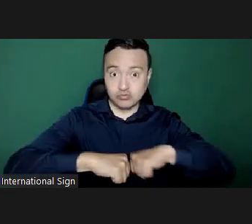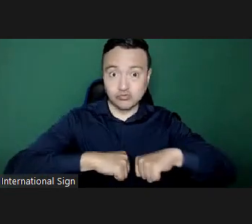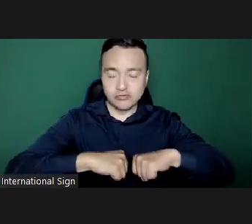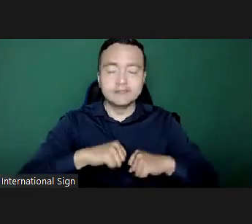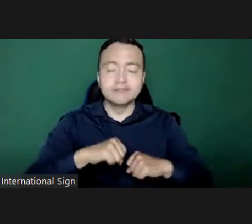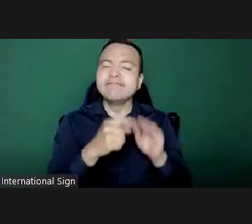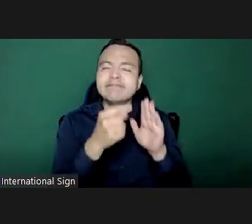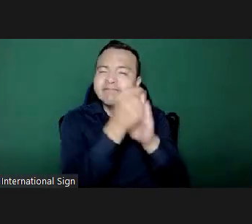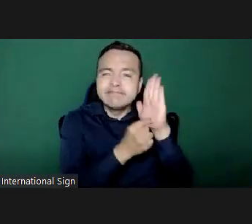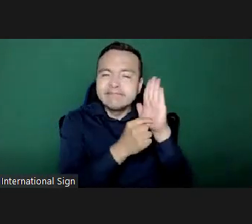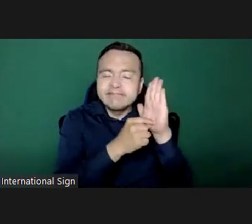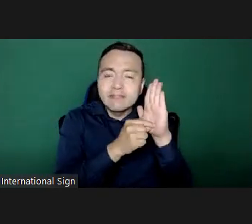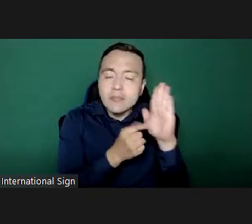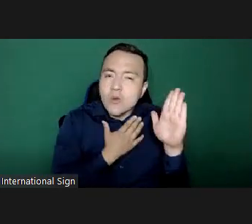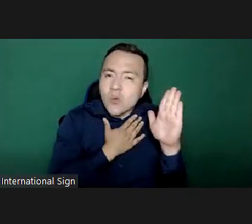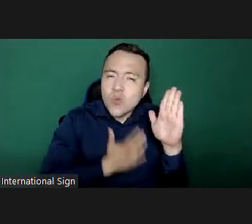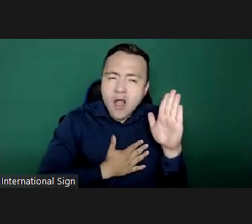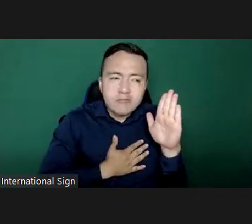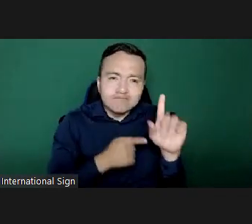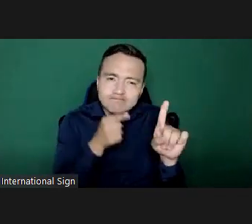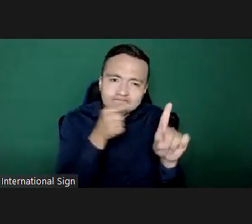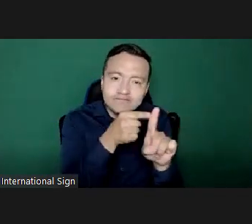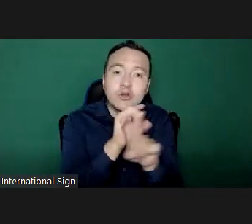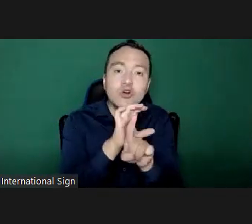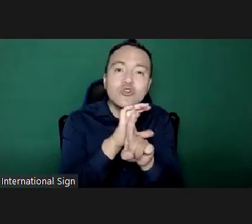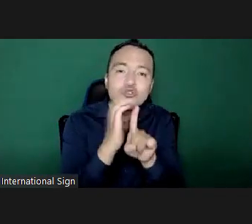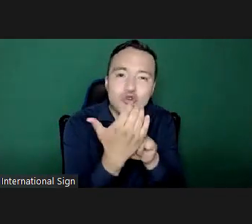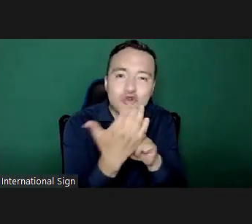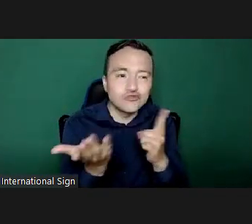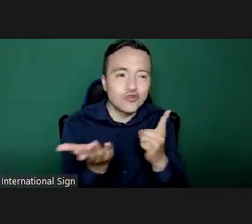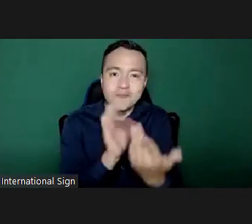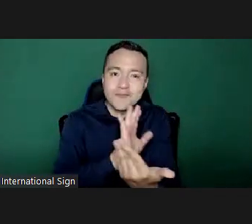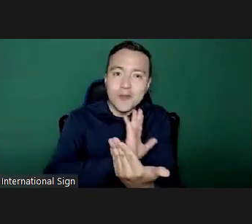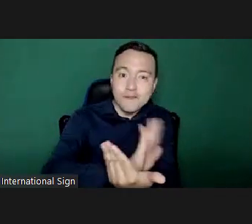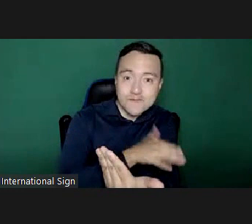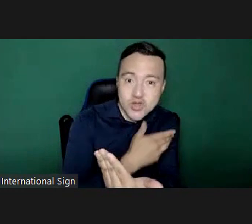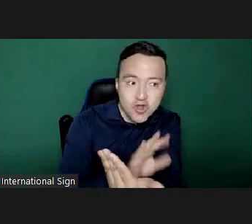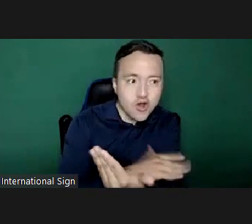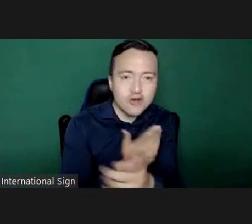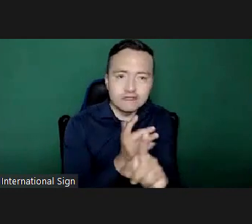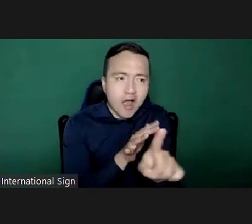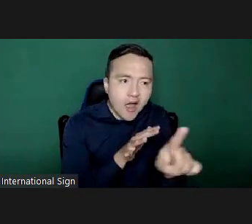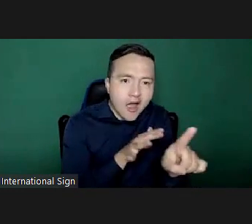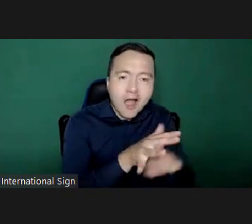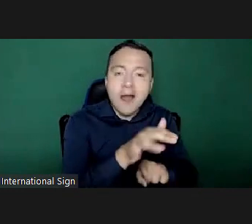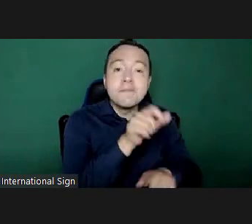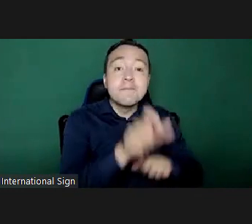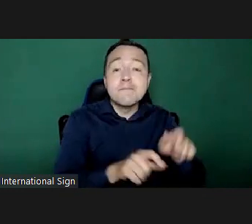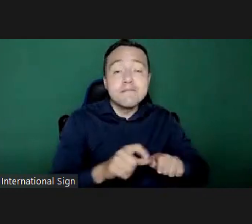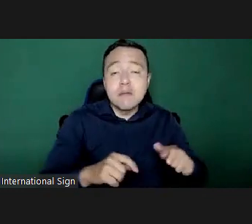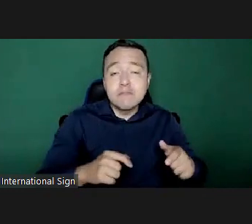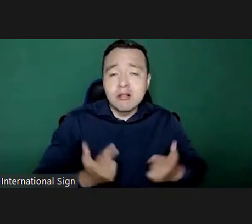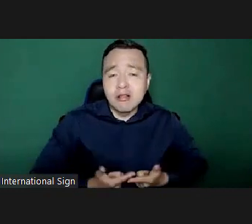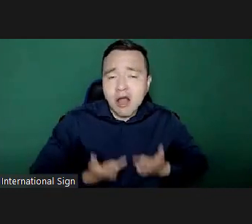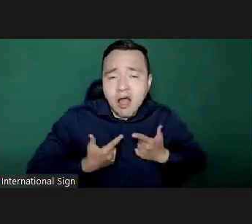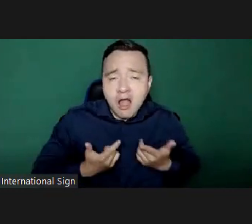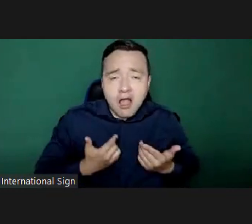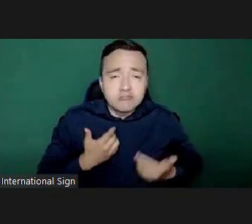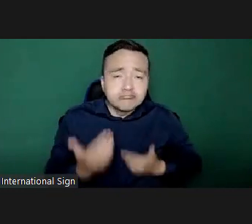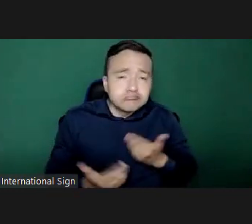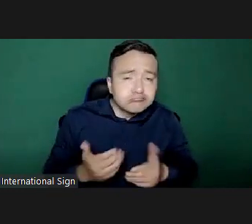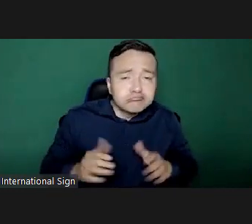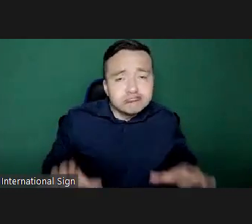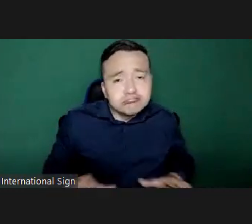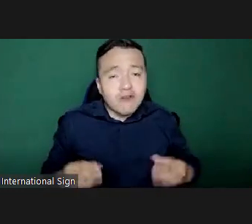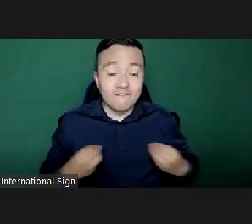la cultura, en la música, en el estilo de vida, incorporar la idea de que es